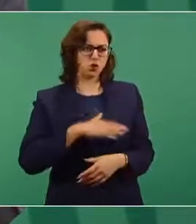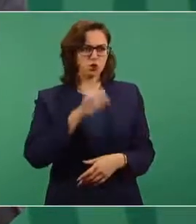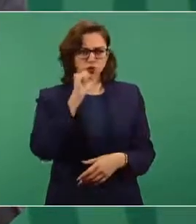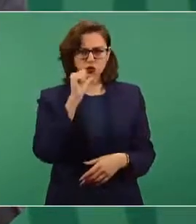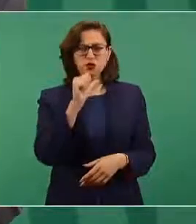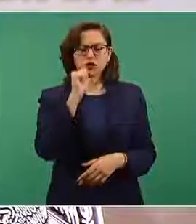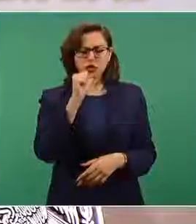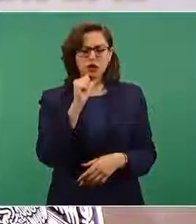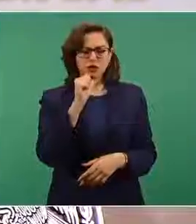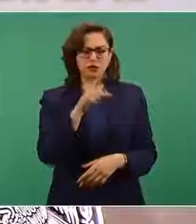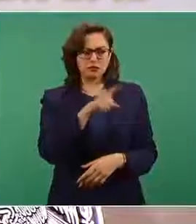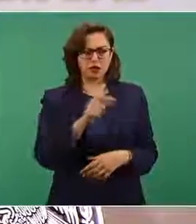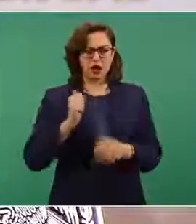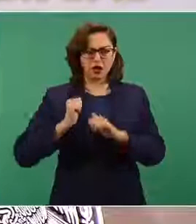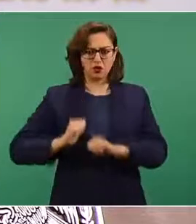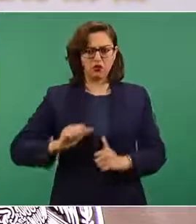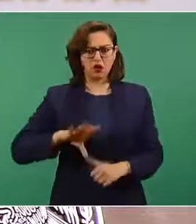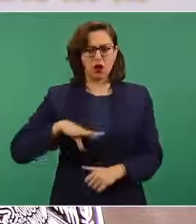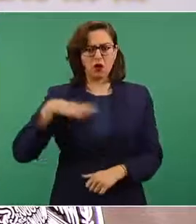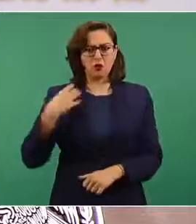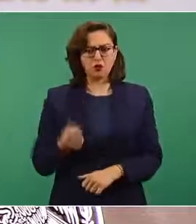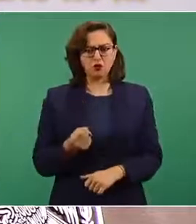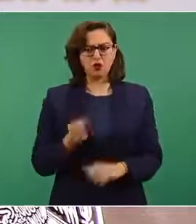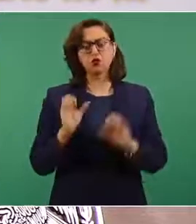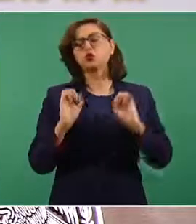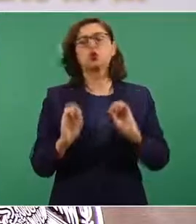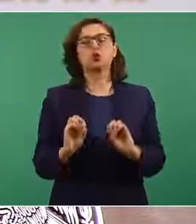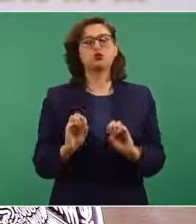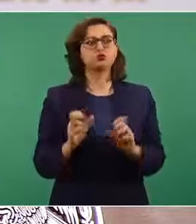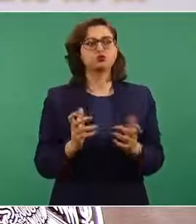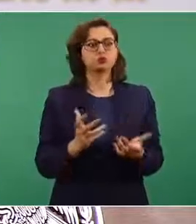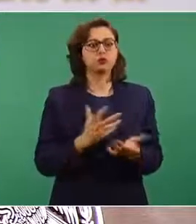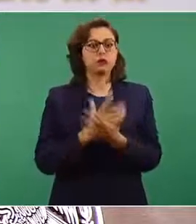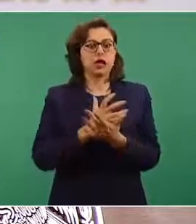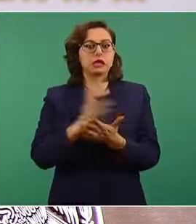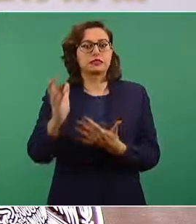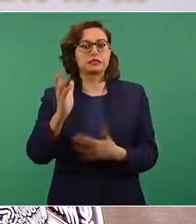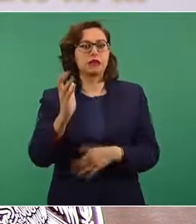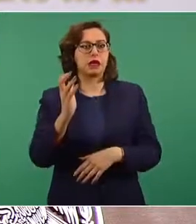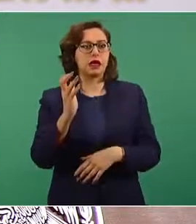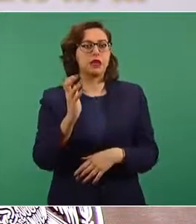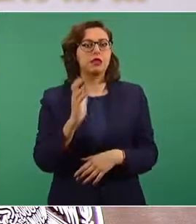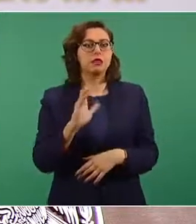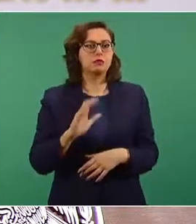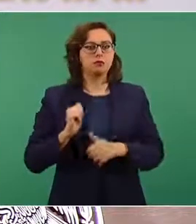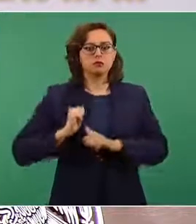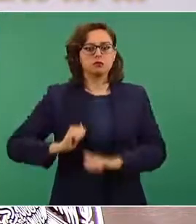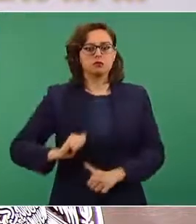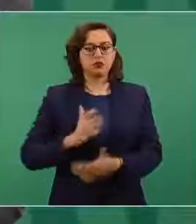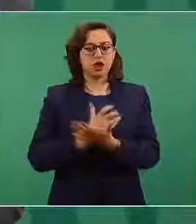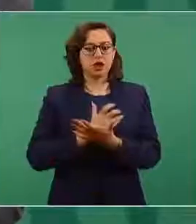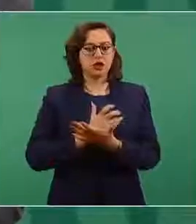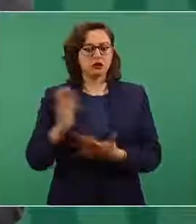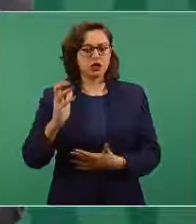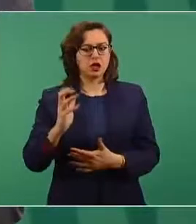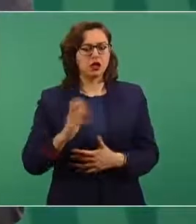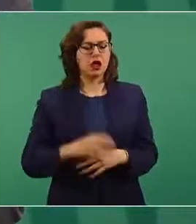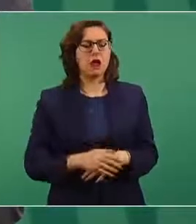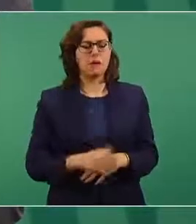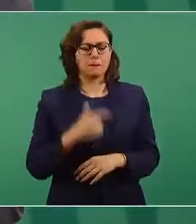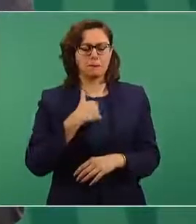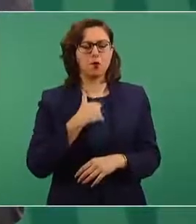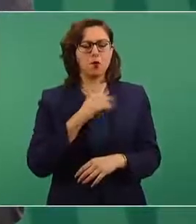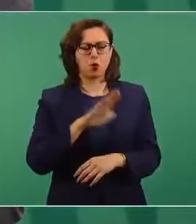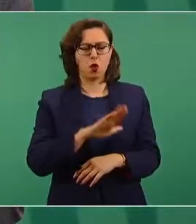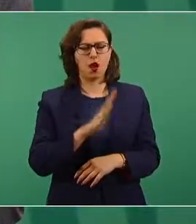un abuso de autoridad o un exceso de la autoridad. Entonces vamos a pedirle a